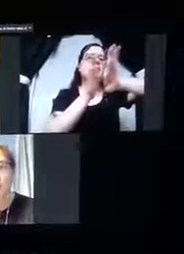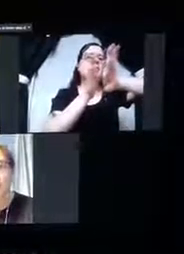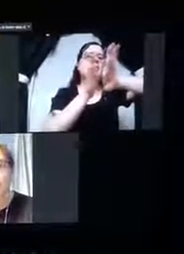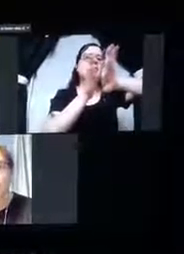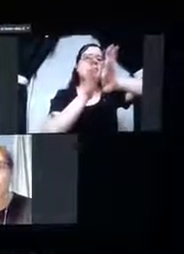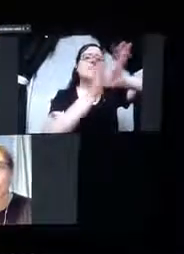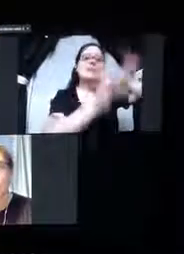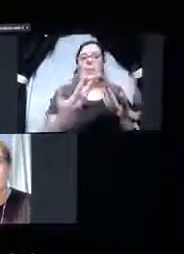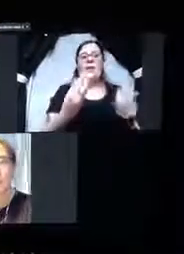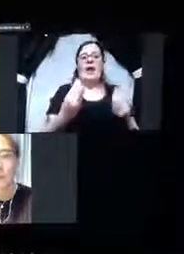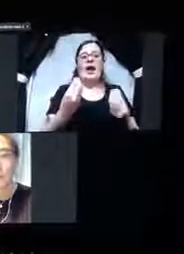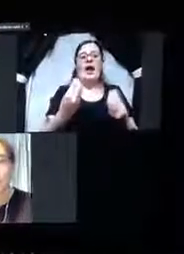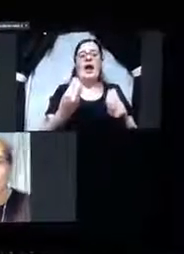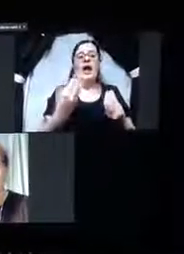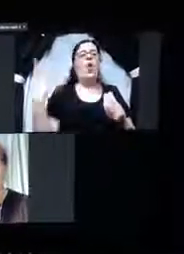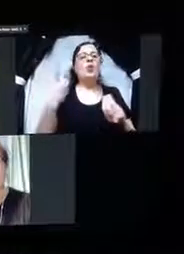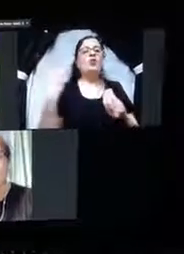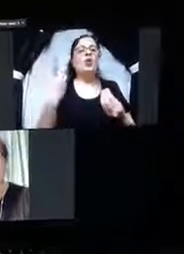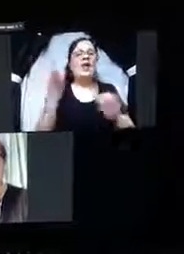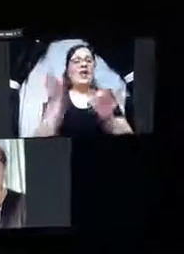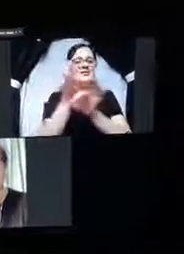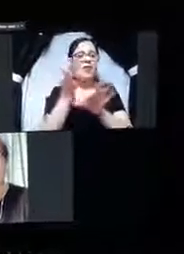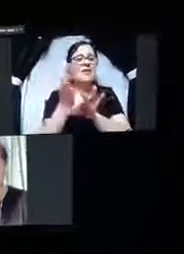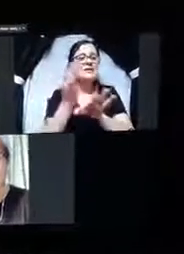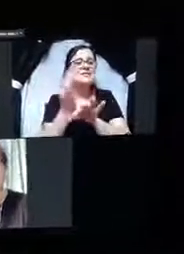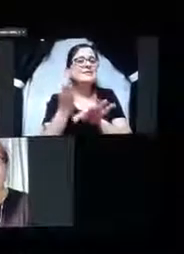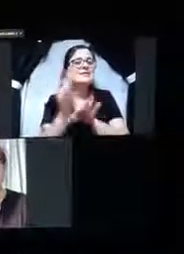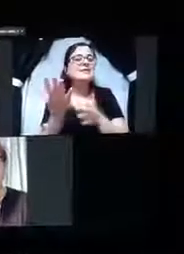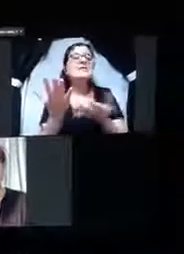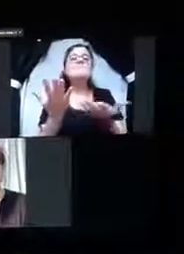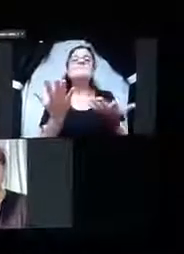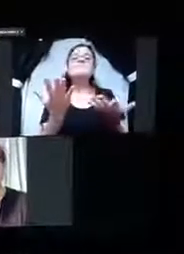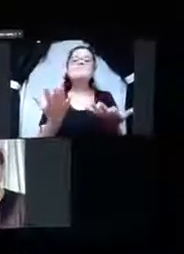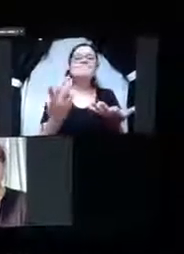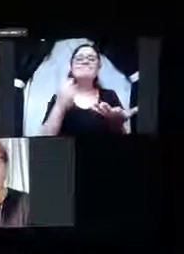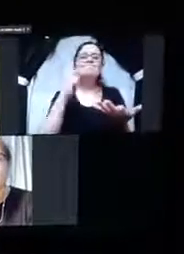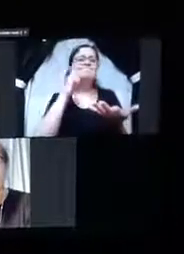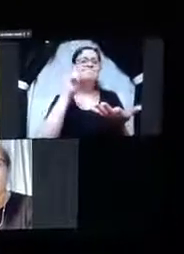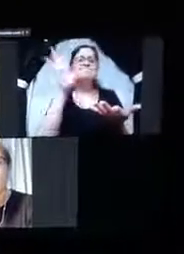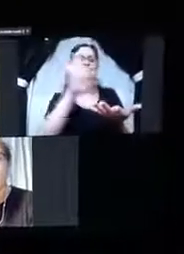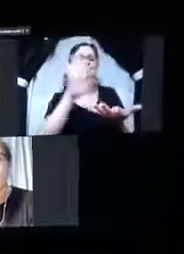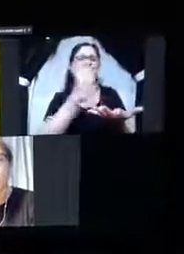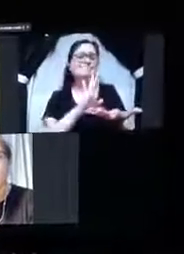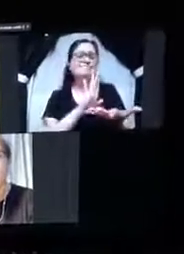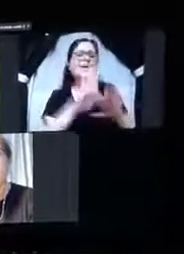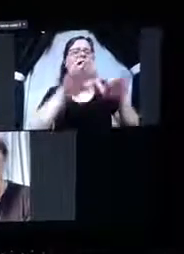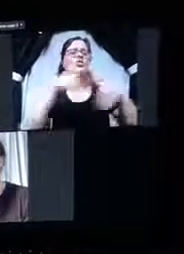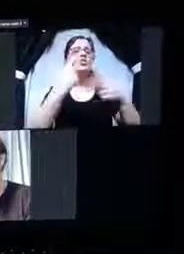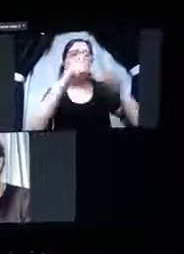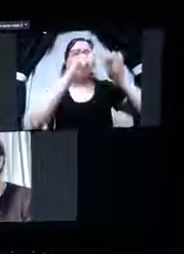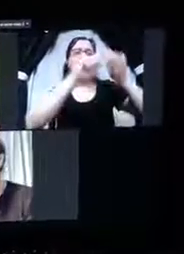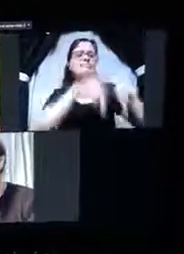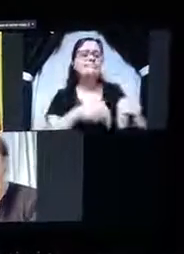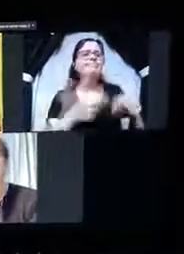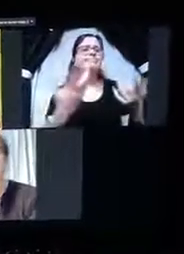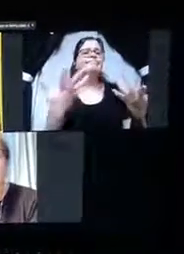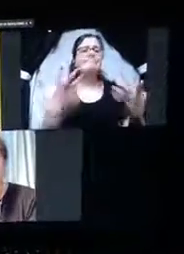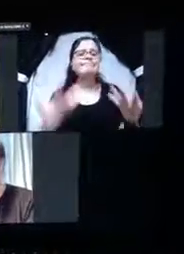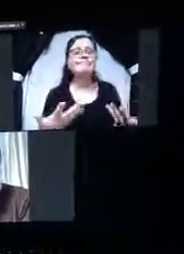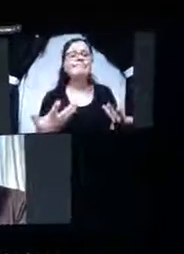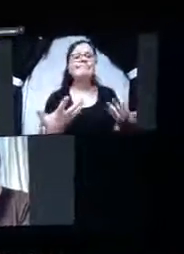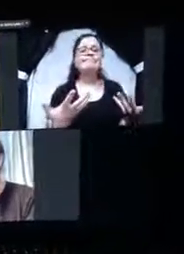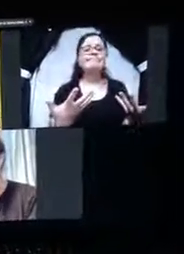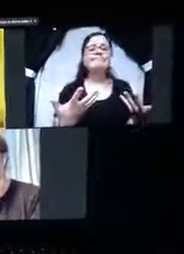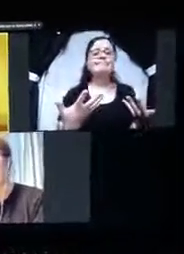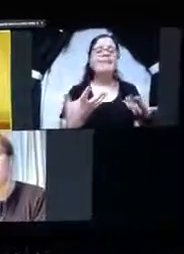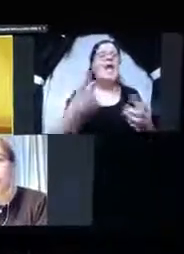si no accedemos a la lectura y a la escritura, quedamos fuera de un montón de aprendizajes que van a suceder en la